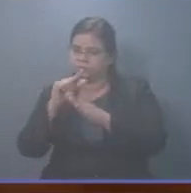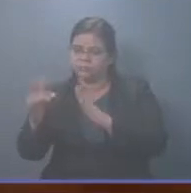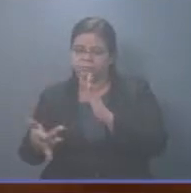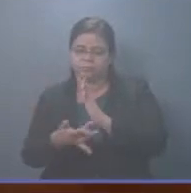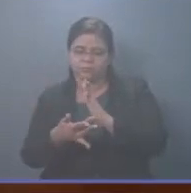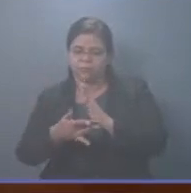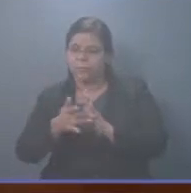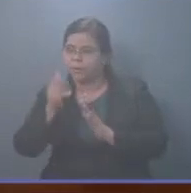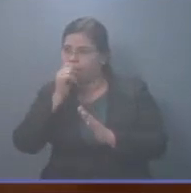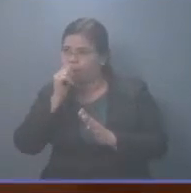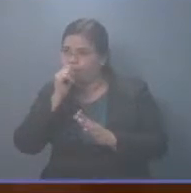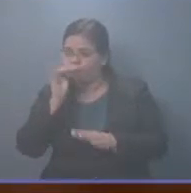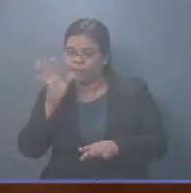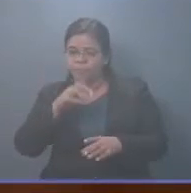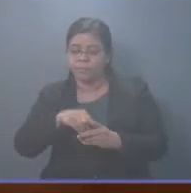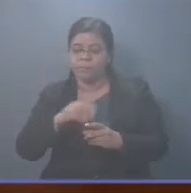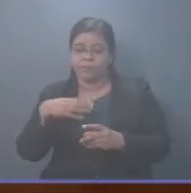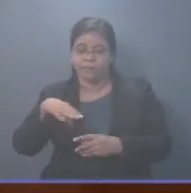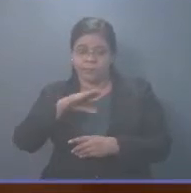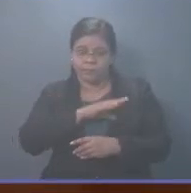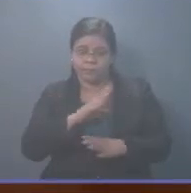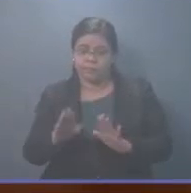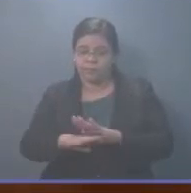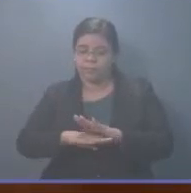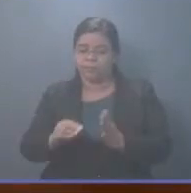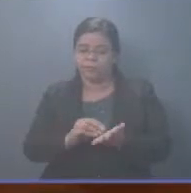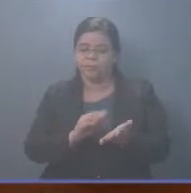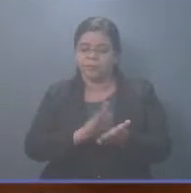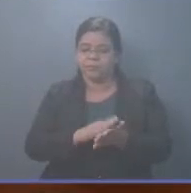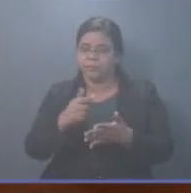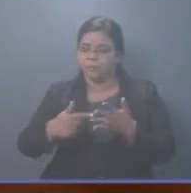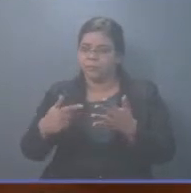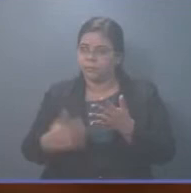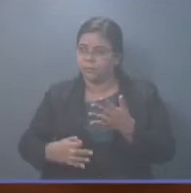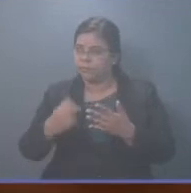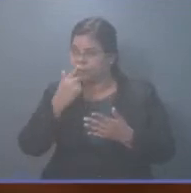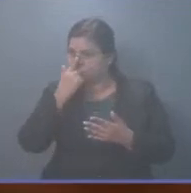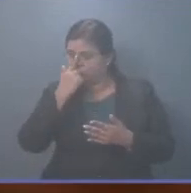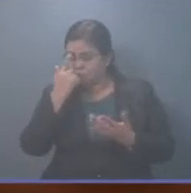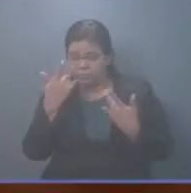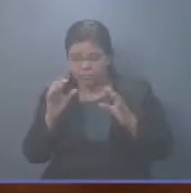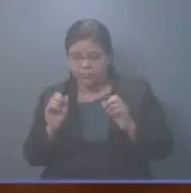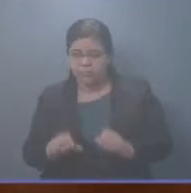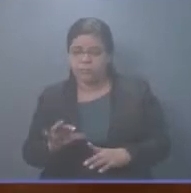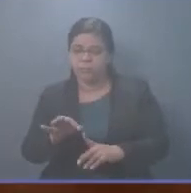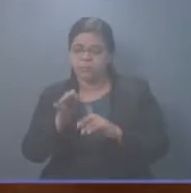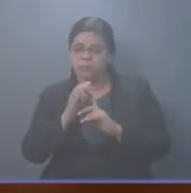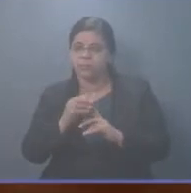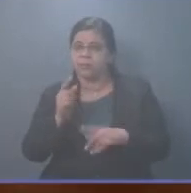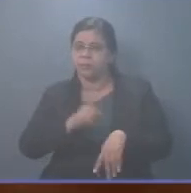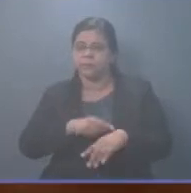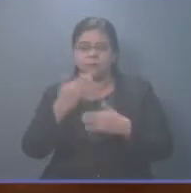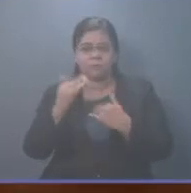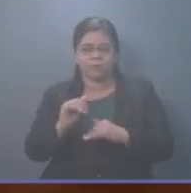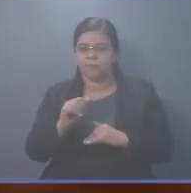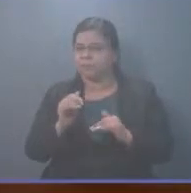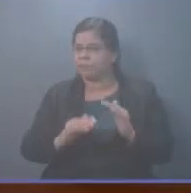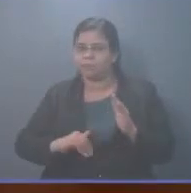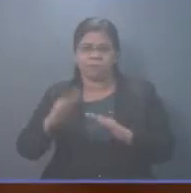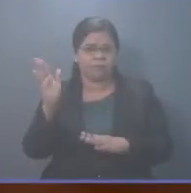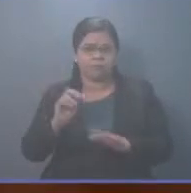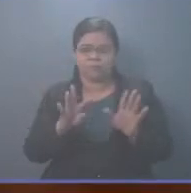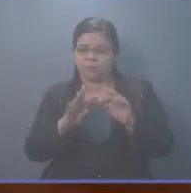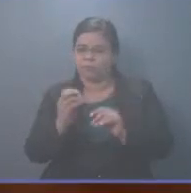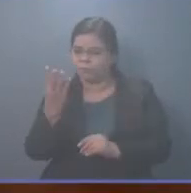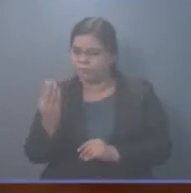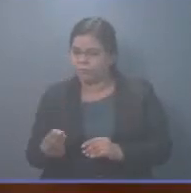tecnológicos privados que integrarán el Consejo de acuerdo a lo establecido en la presente ley deberán ser electos en un plazo no mayor a 90 días